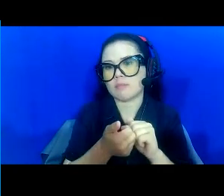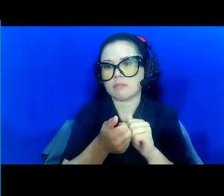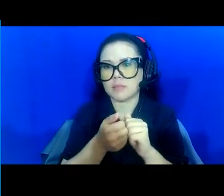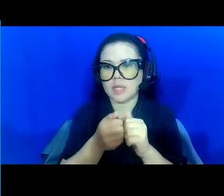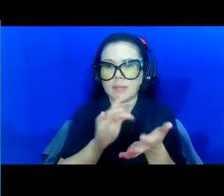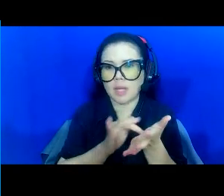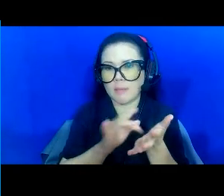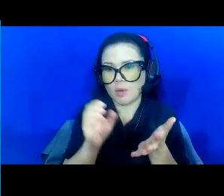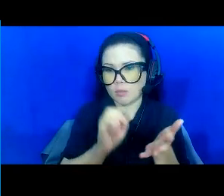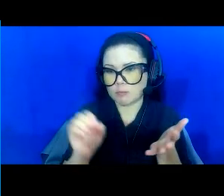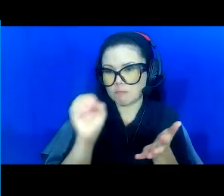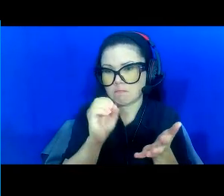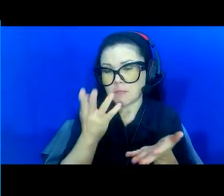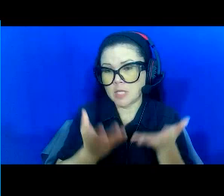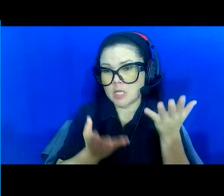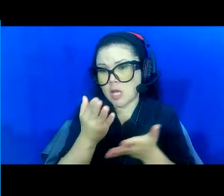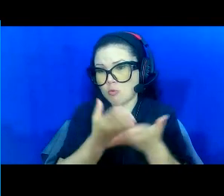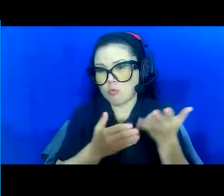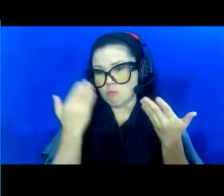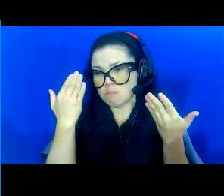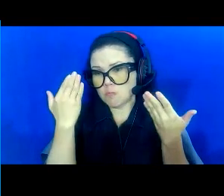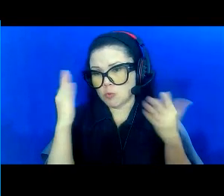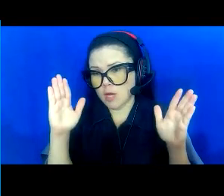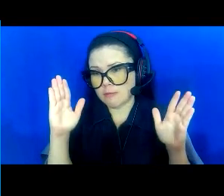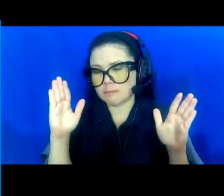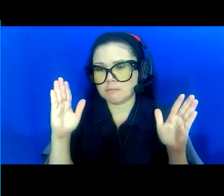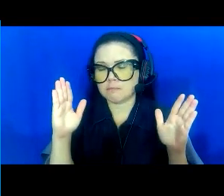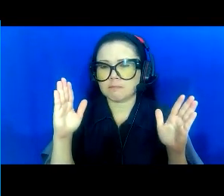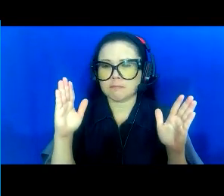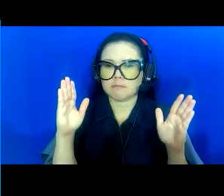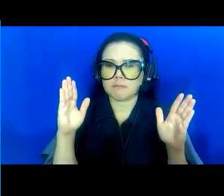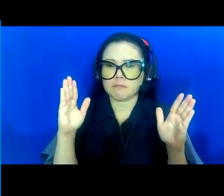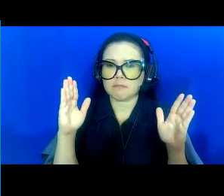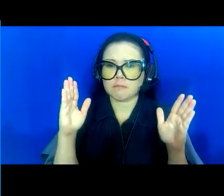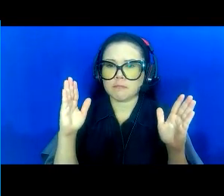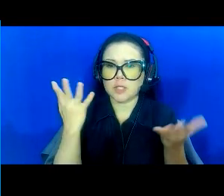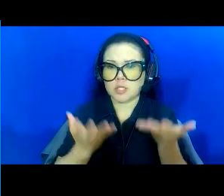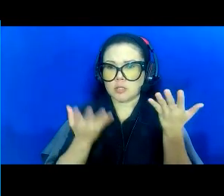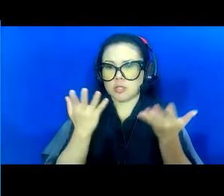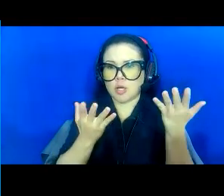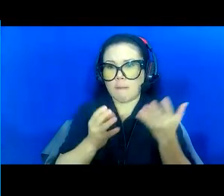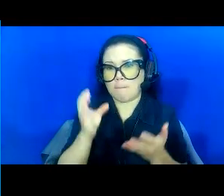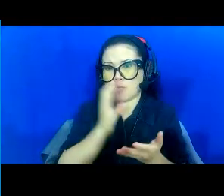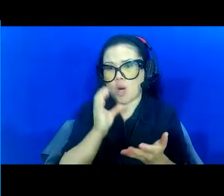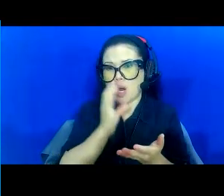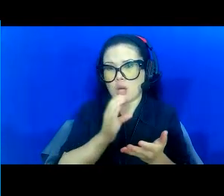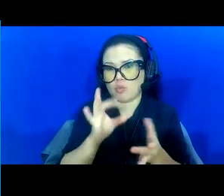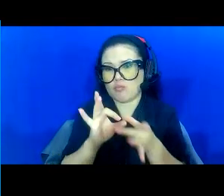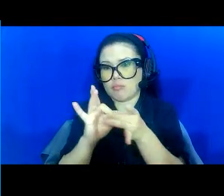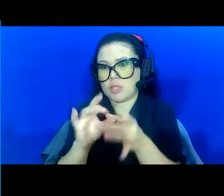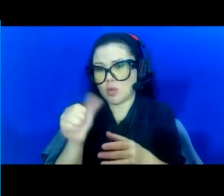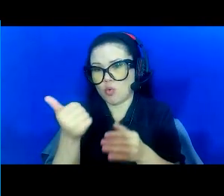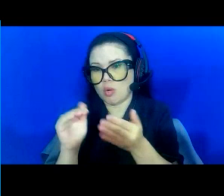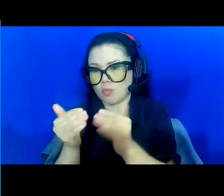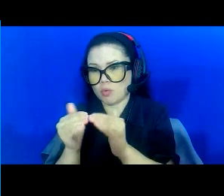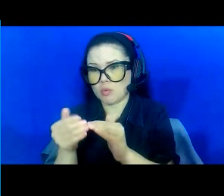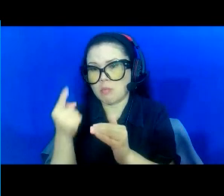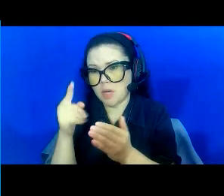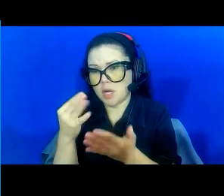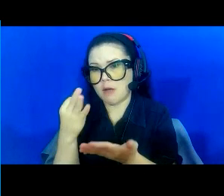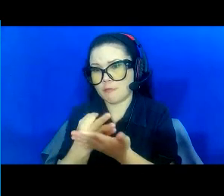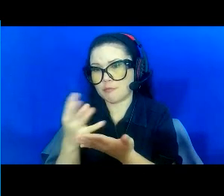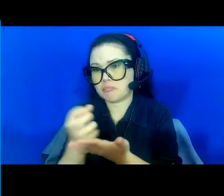algunos porque no lo saben, ¿verdad? No tienen el conocimiento y estarían buscando quizás unirse a otro municipio para poderlo utilizar en esa